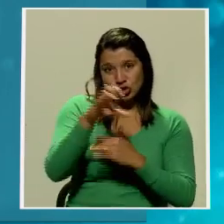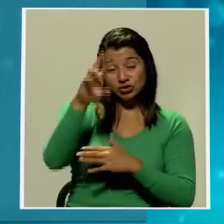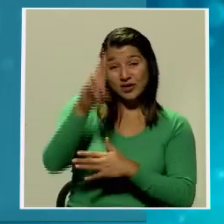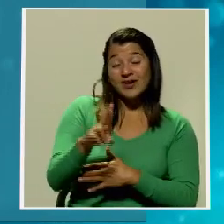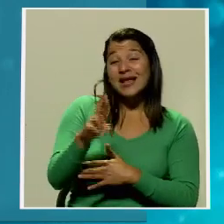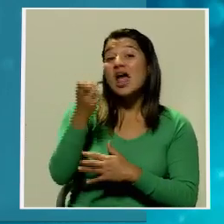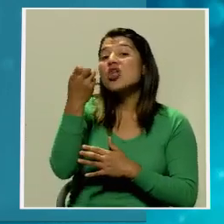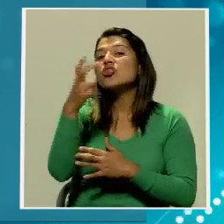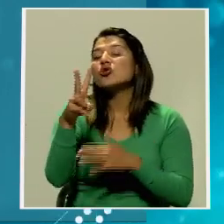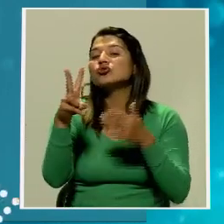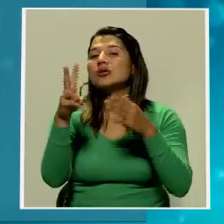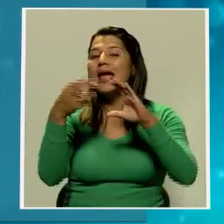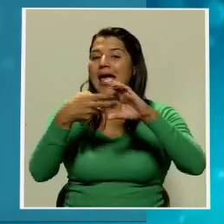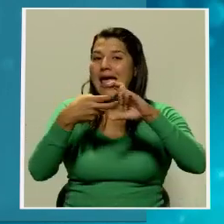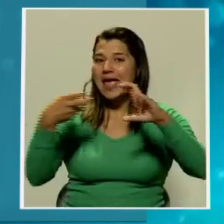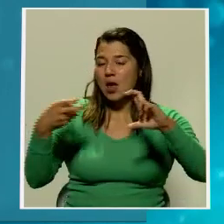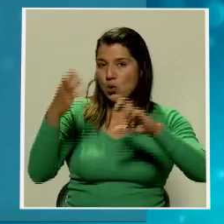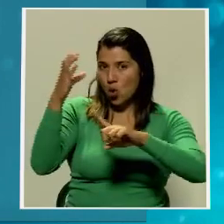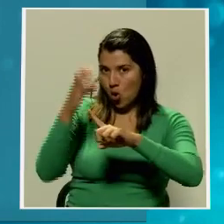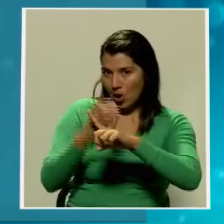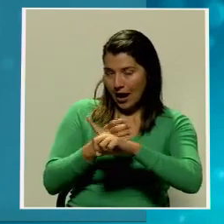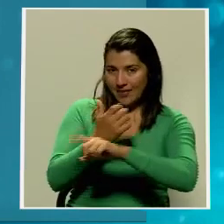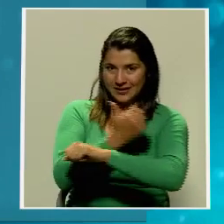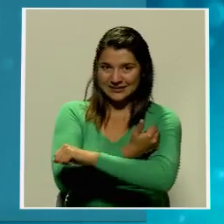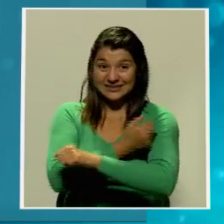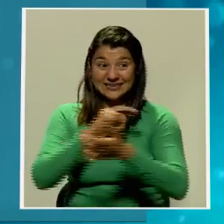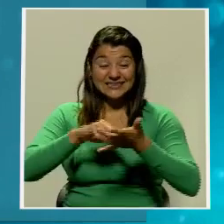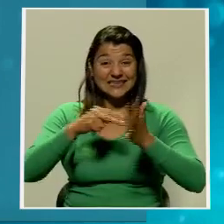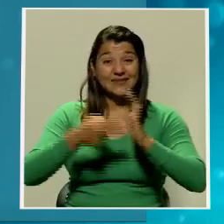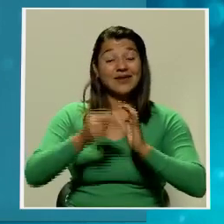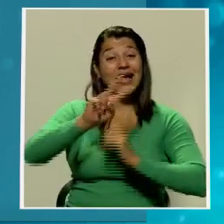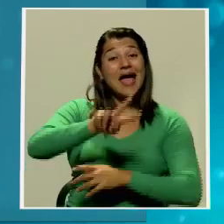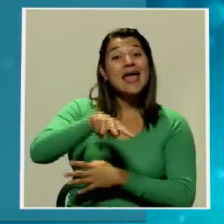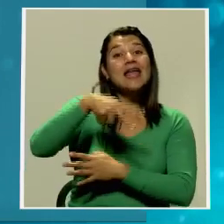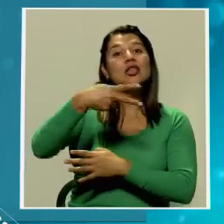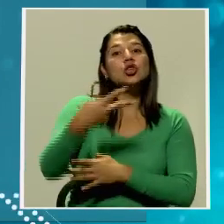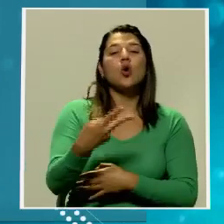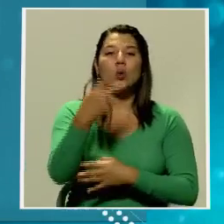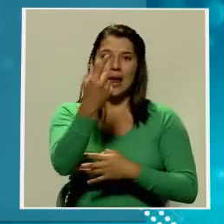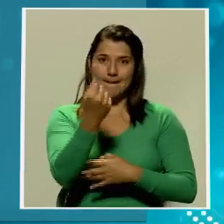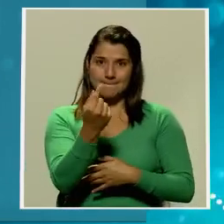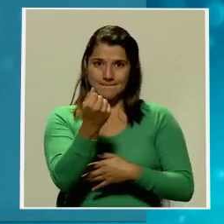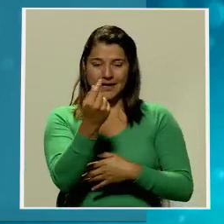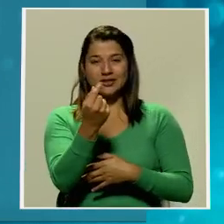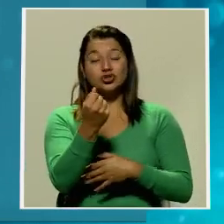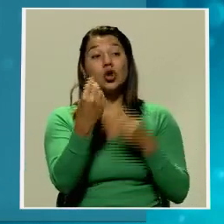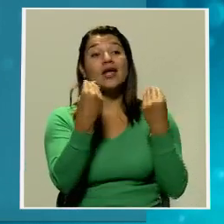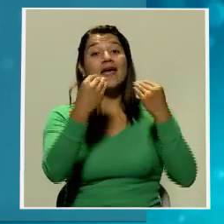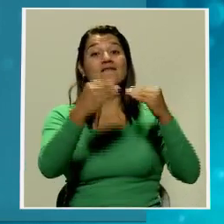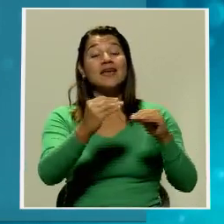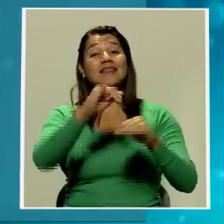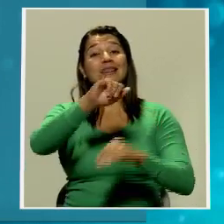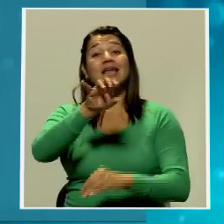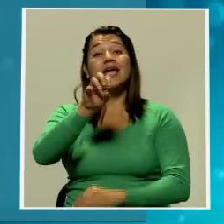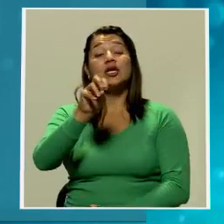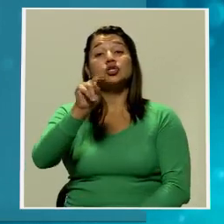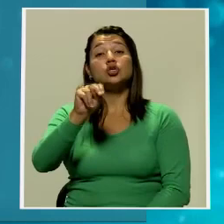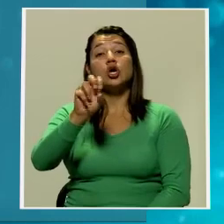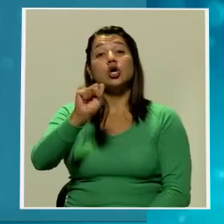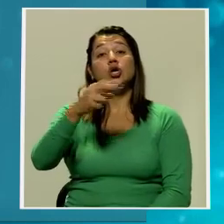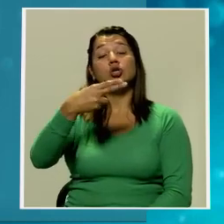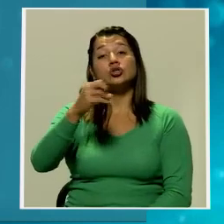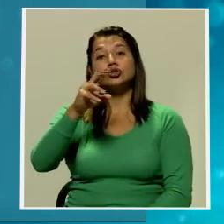dosis, es decir, casi el doble del precio de la vacuna de Johnson & Johnson, que solo